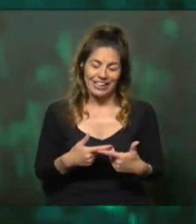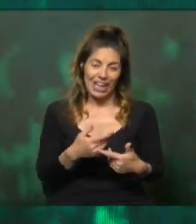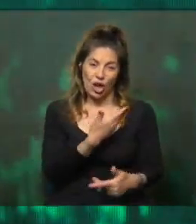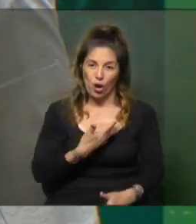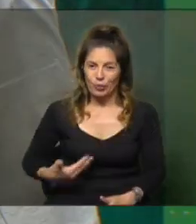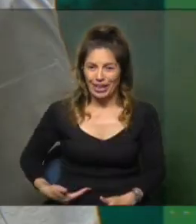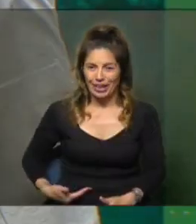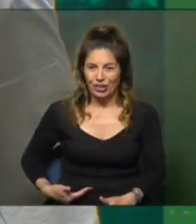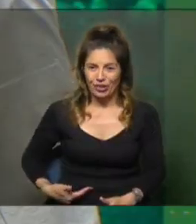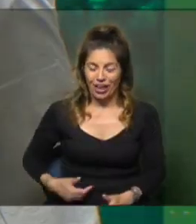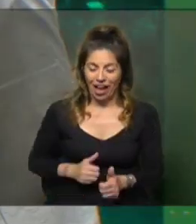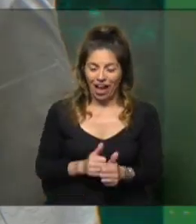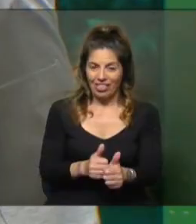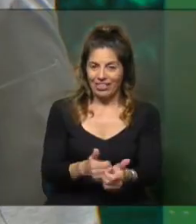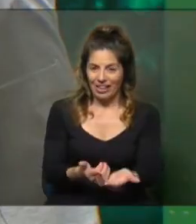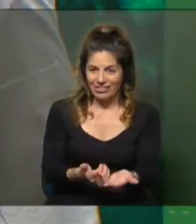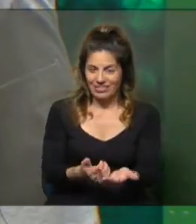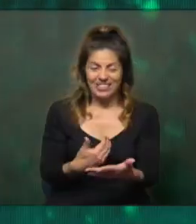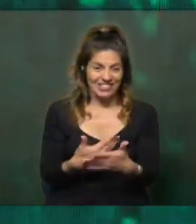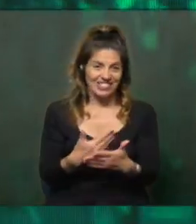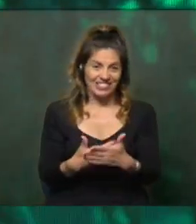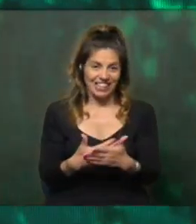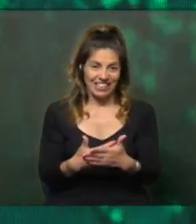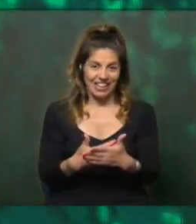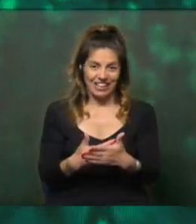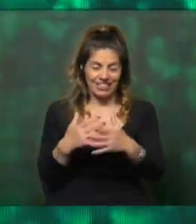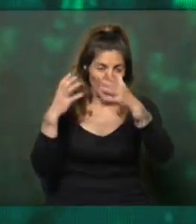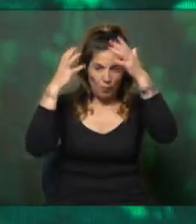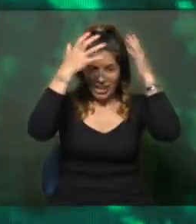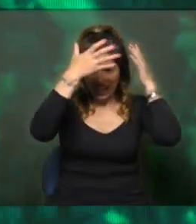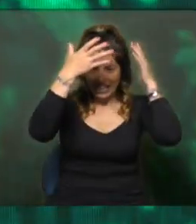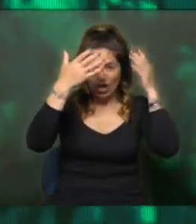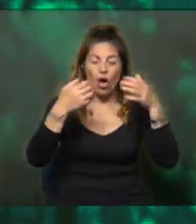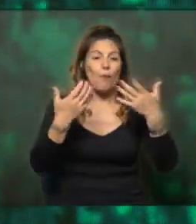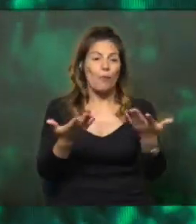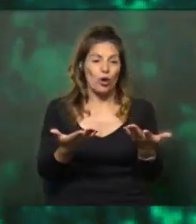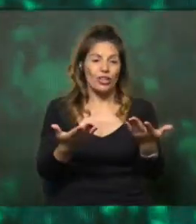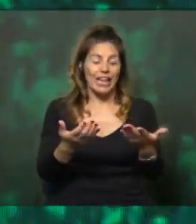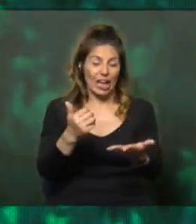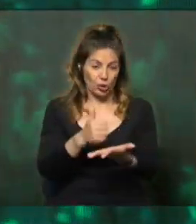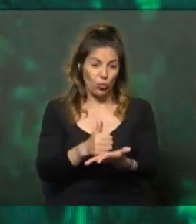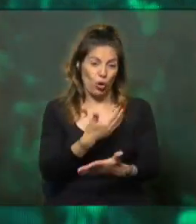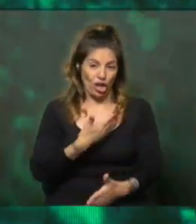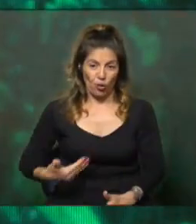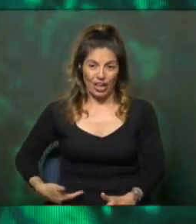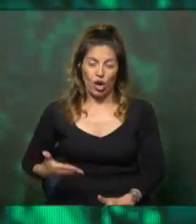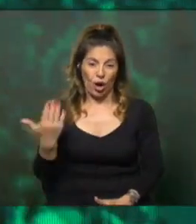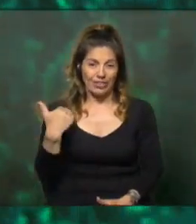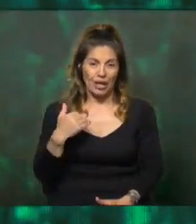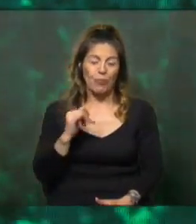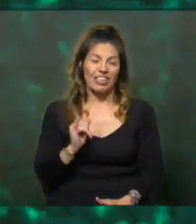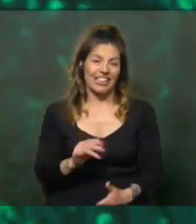atrás este bastante cerca Porque porque de alguna forma estuvo en el gobierno porque lo puedo hacer porque tiene el